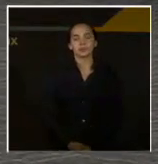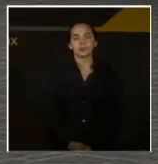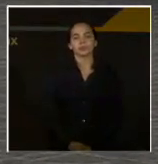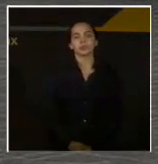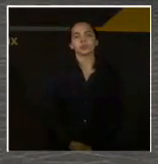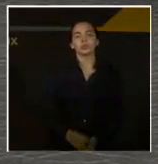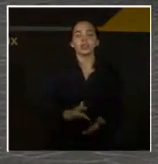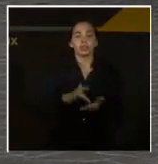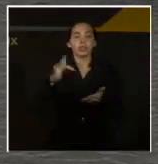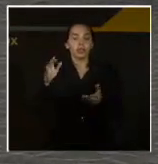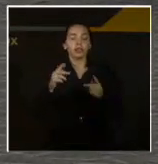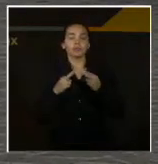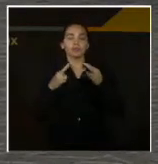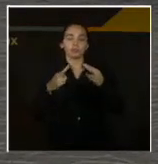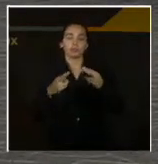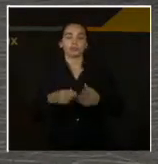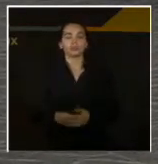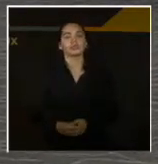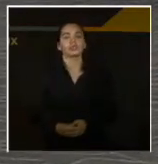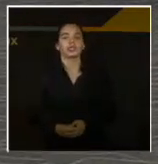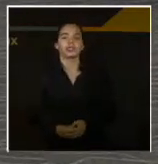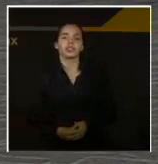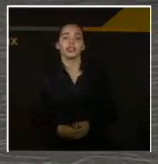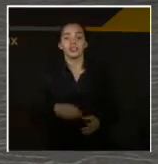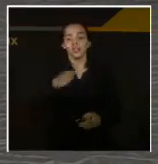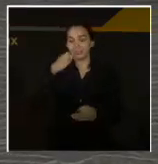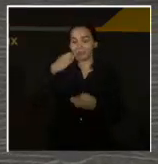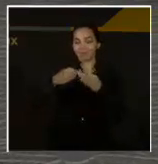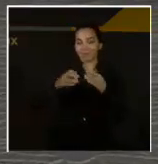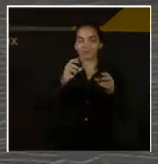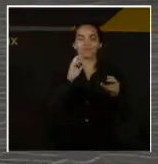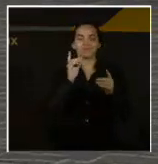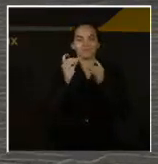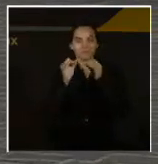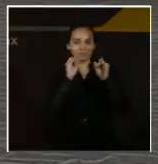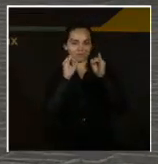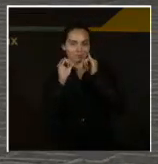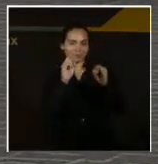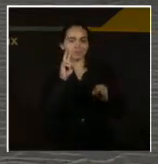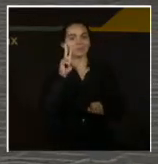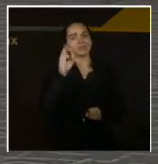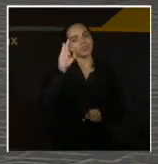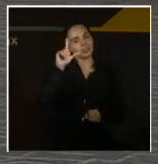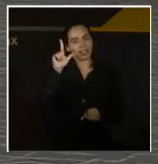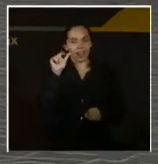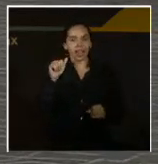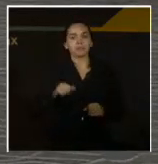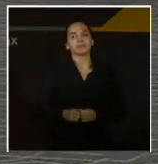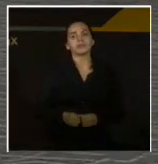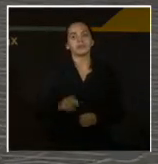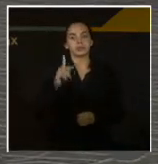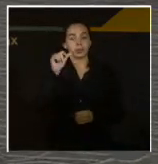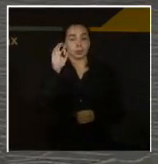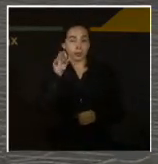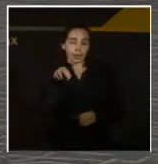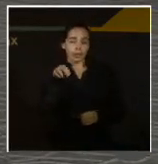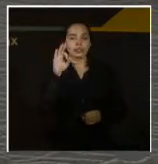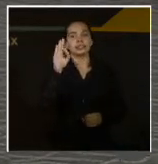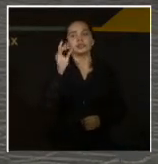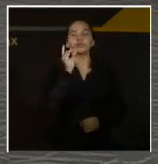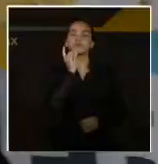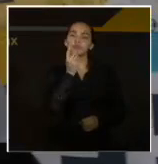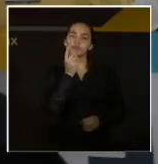Muchas gracias, candidato. Pues le toca cerrar el debate. Adelante, Mauricio Vila, candidato. 3 minutos, lo escuchamos con